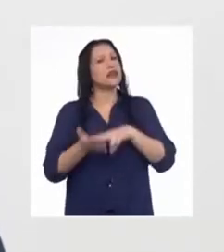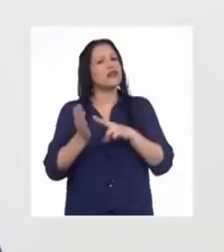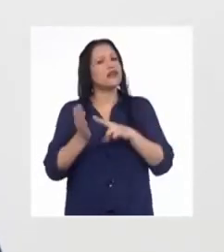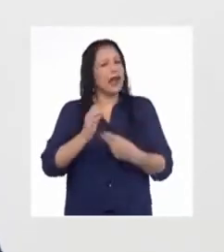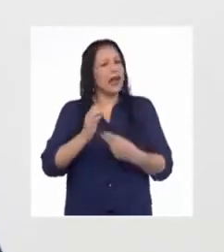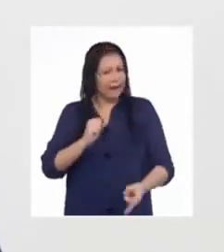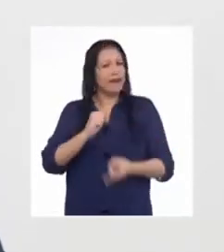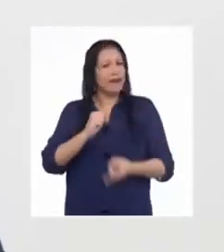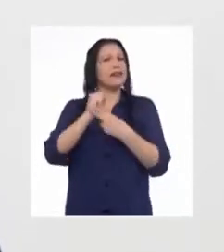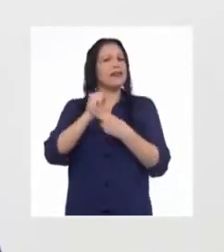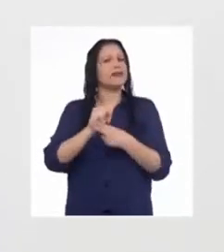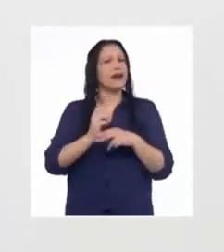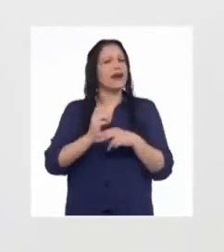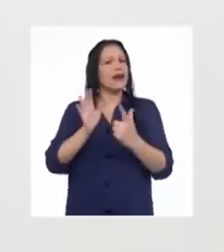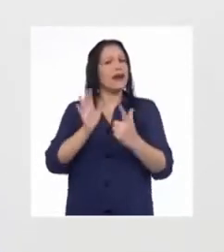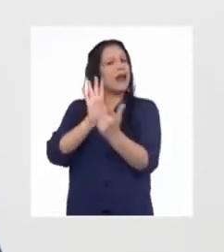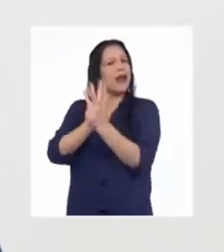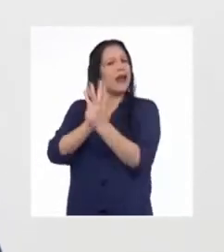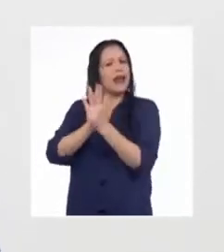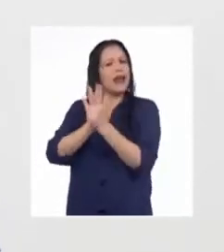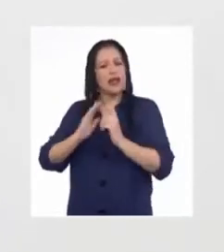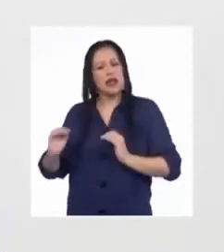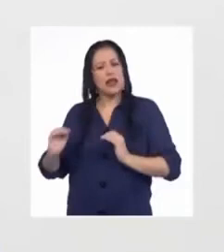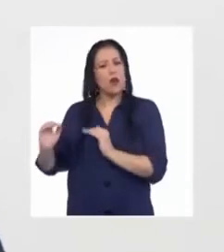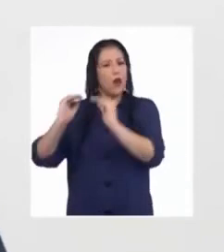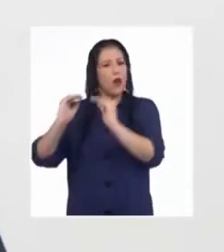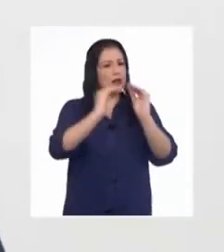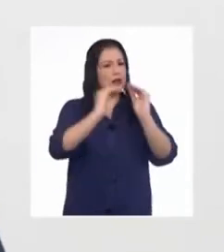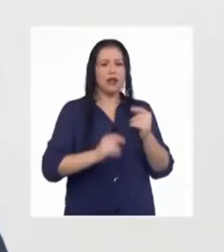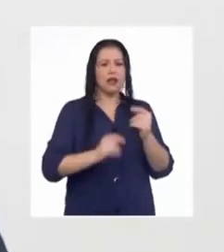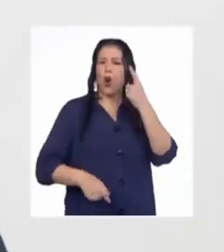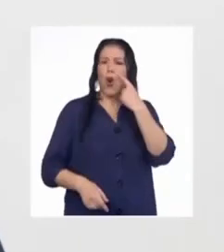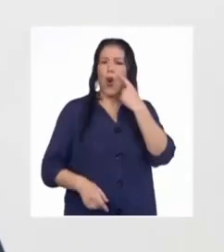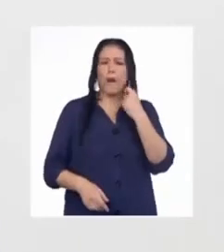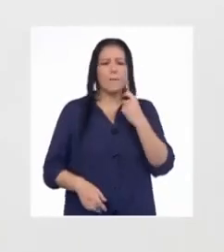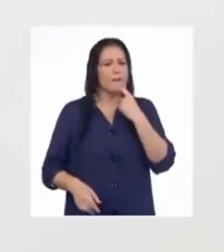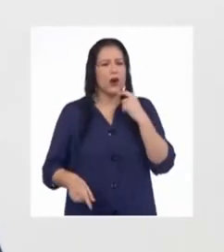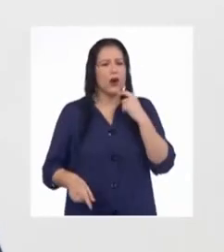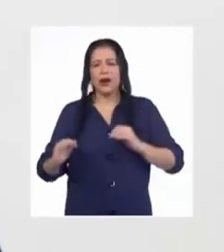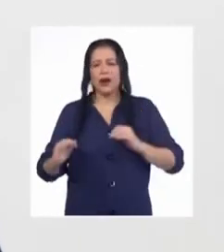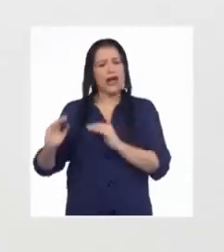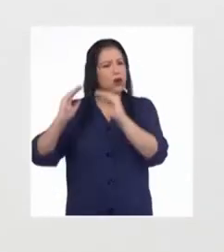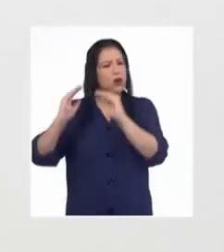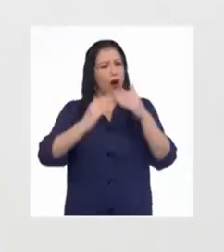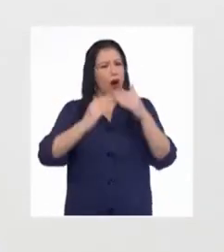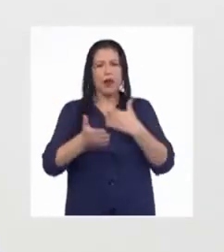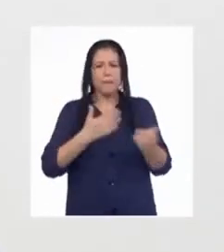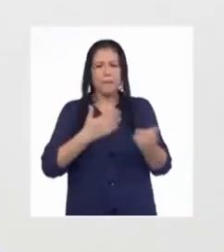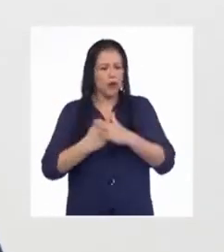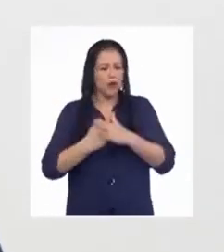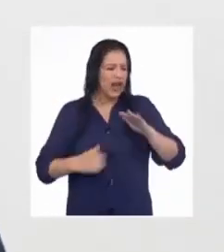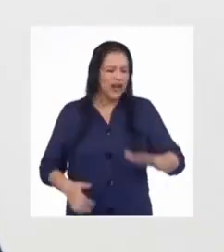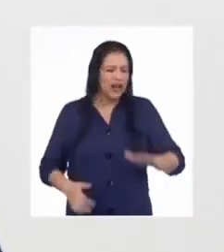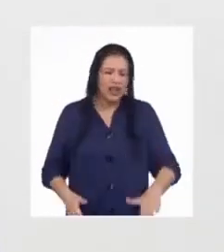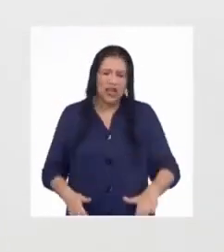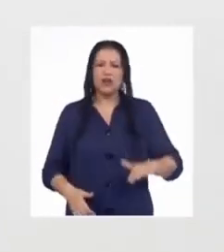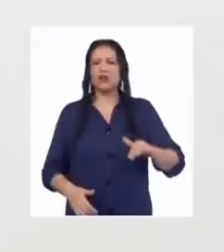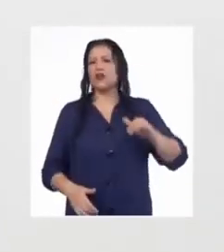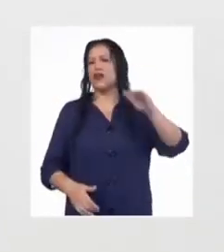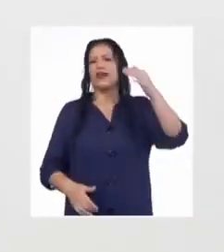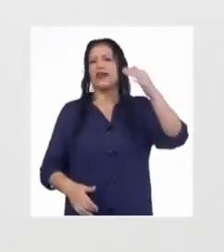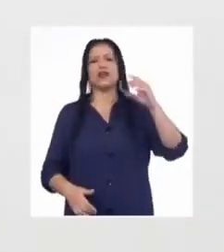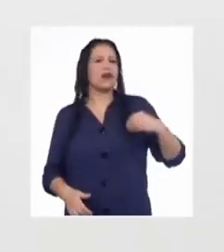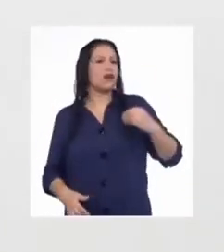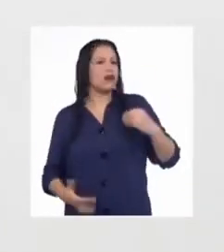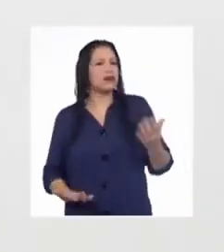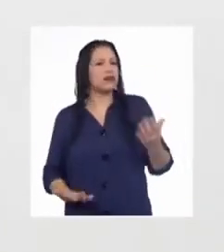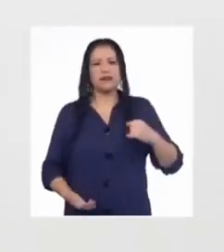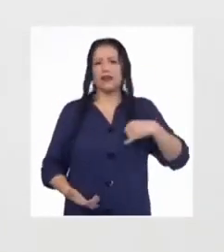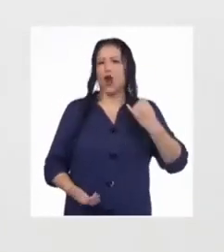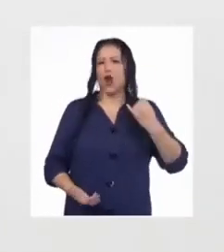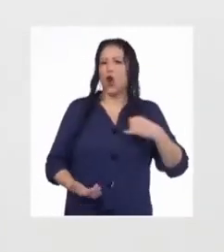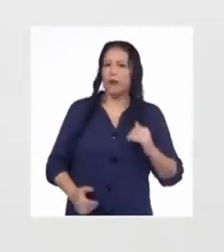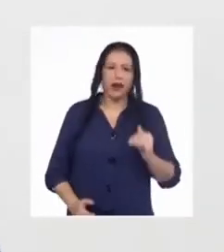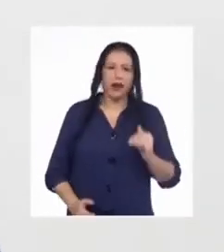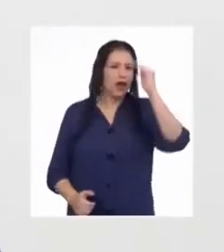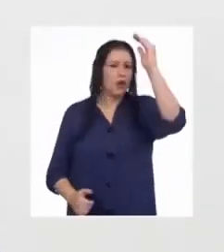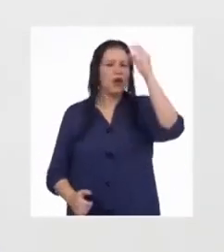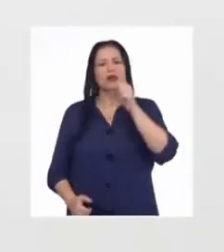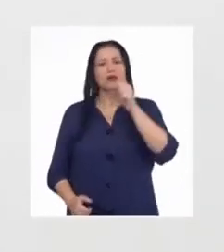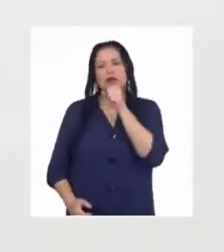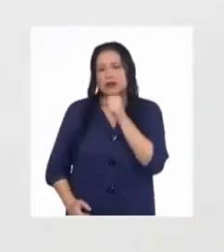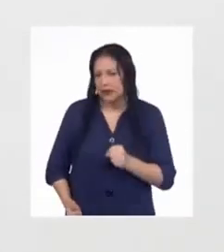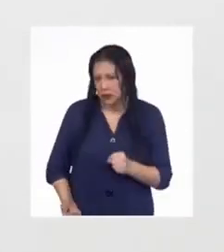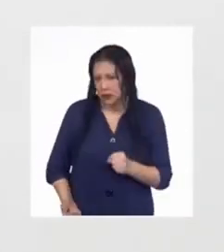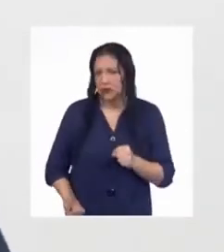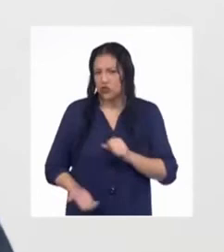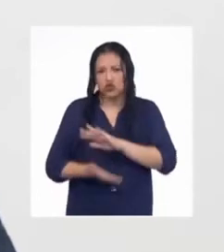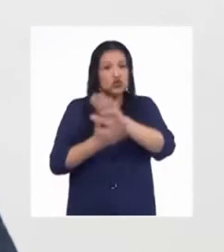ante la ley de todos y de todas, sean hombres, mujeres, niños, niñas, adolescentes, jóvenes, adultos